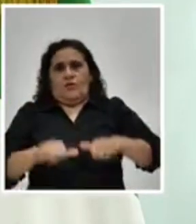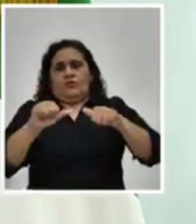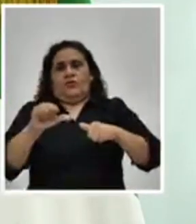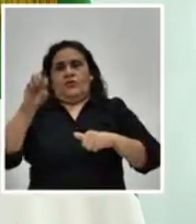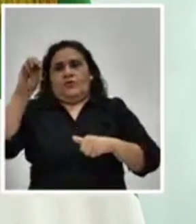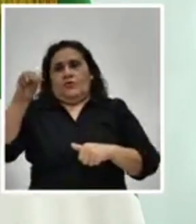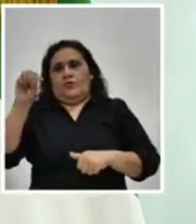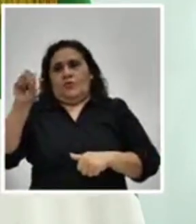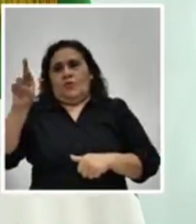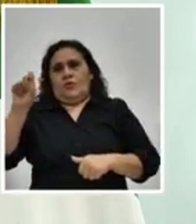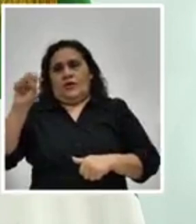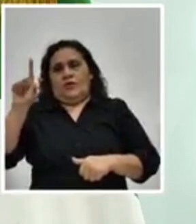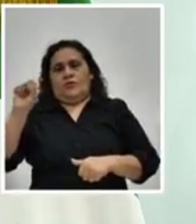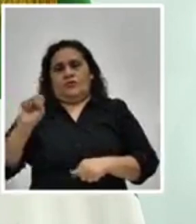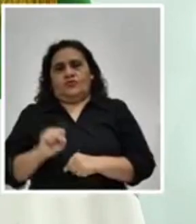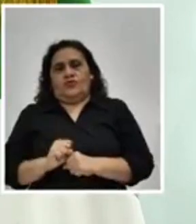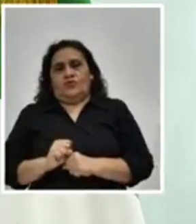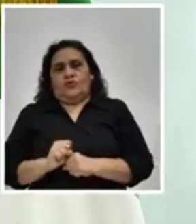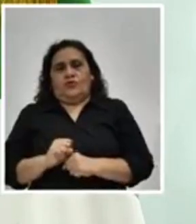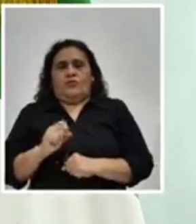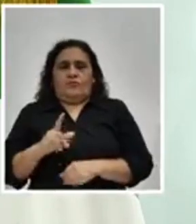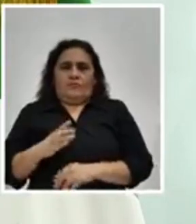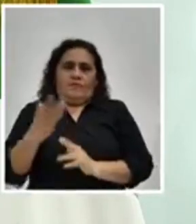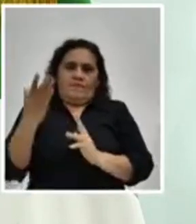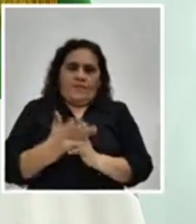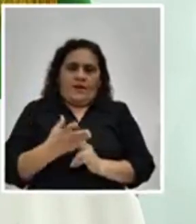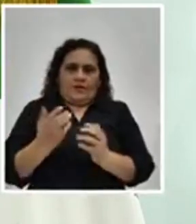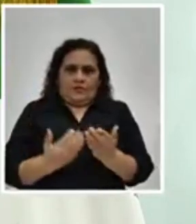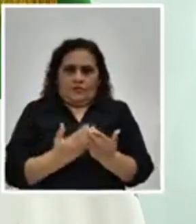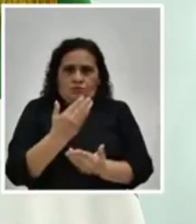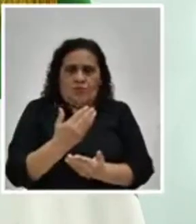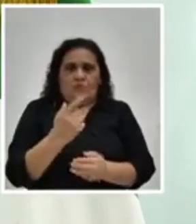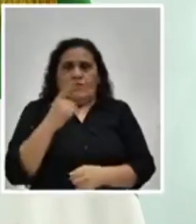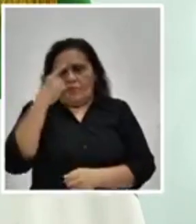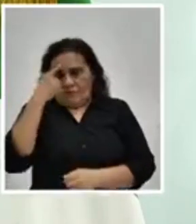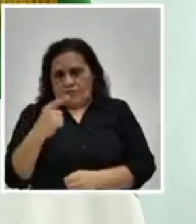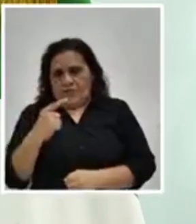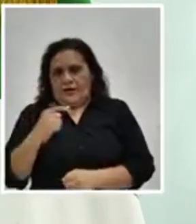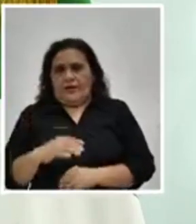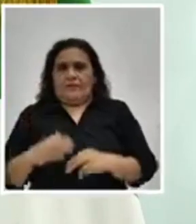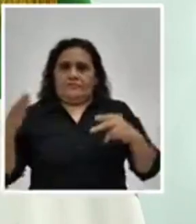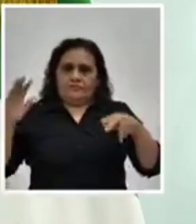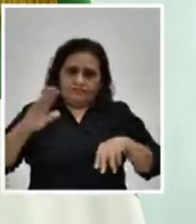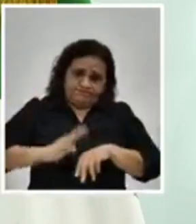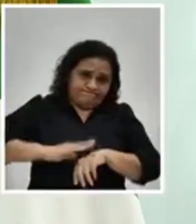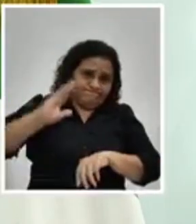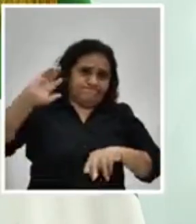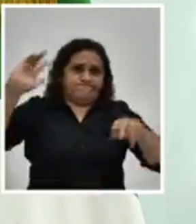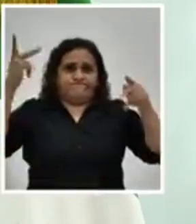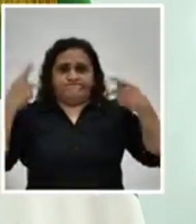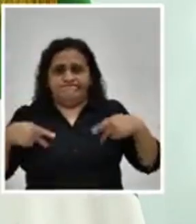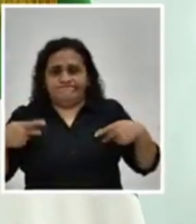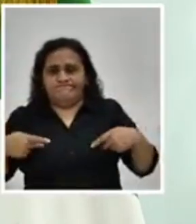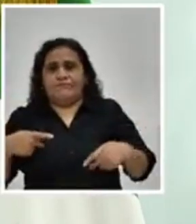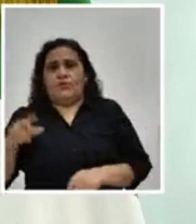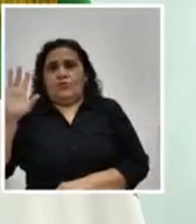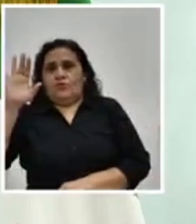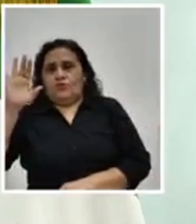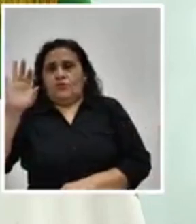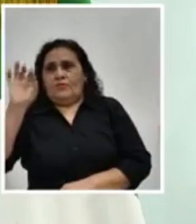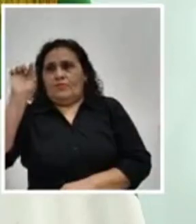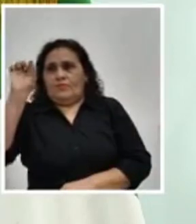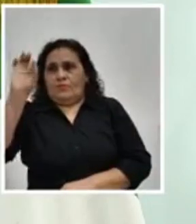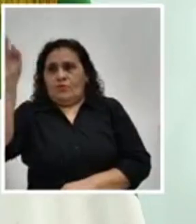gradas nuevas con el propósito de aumentar el aforo actual hasta en un